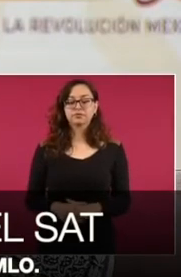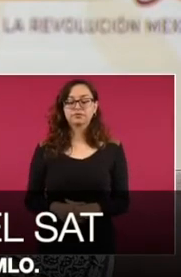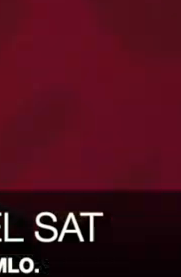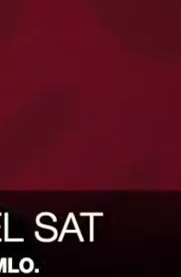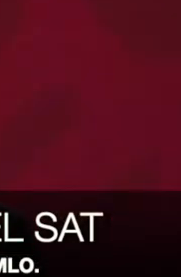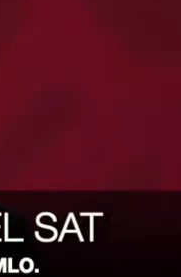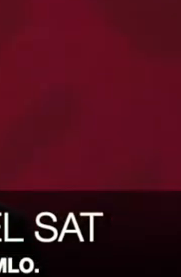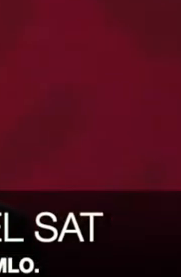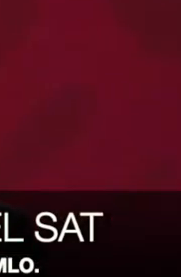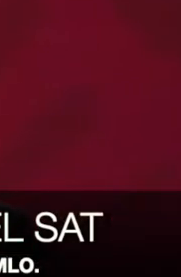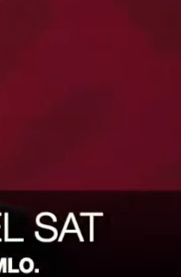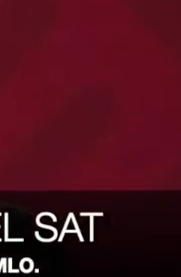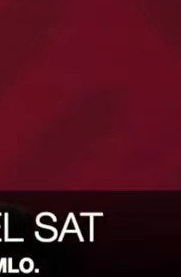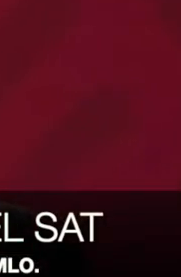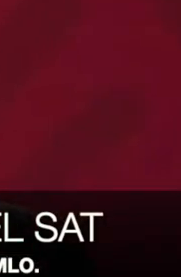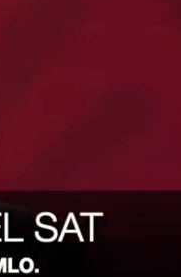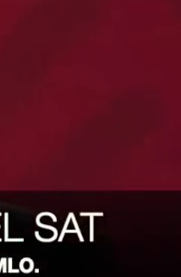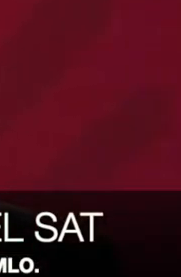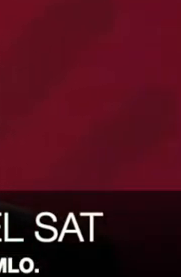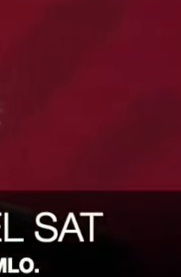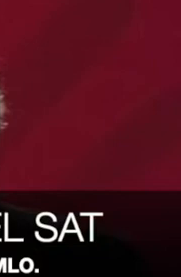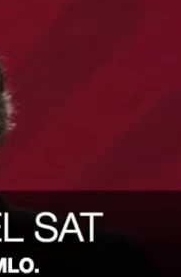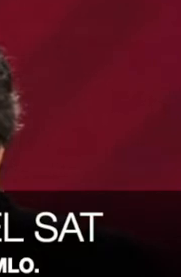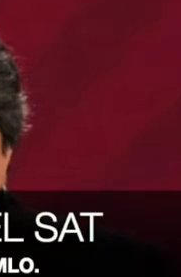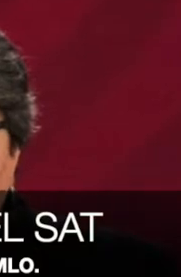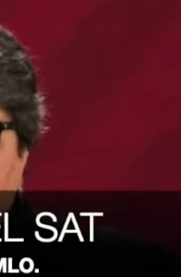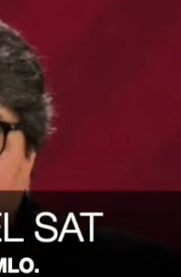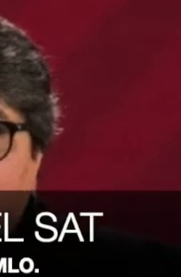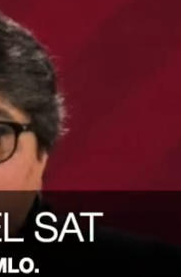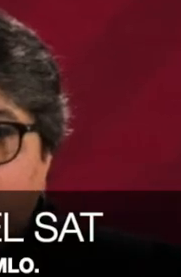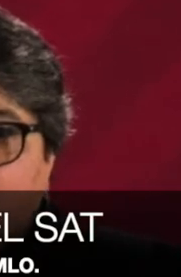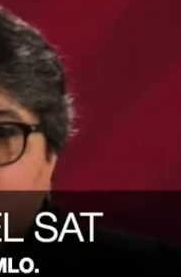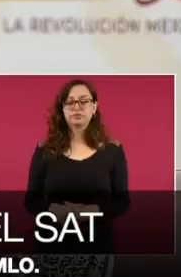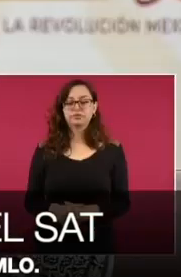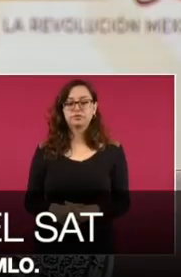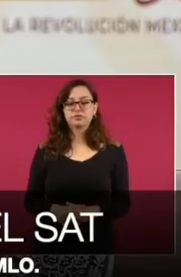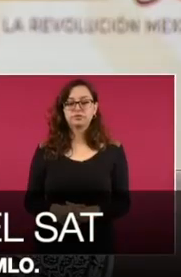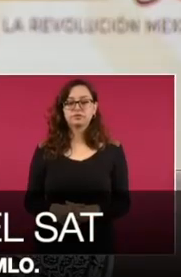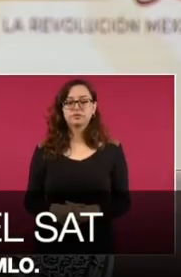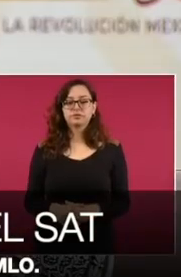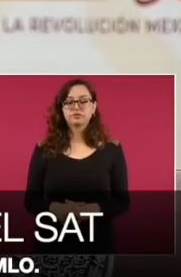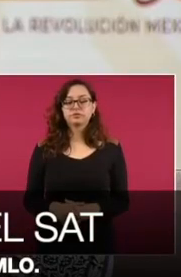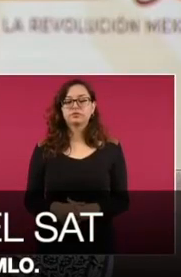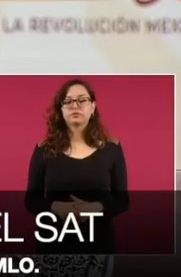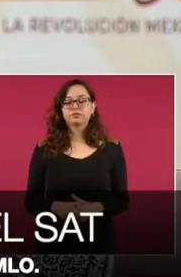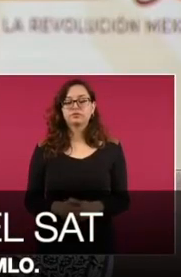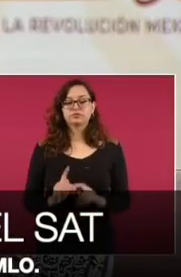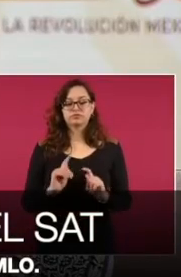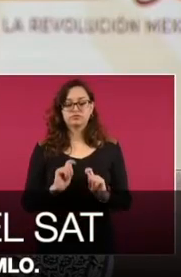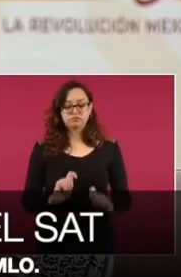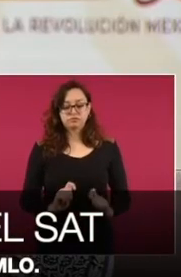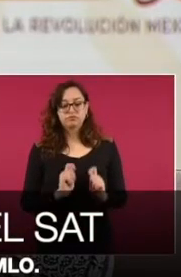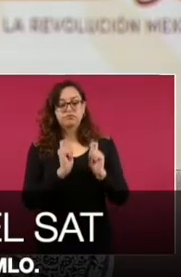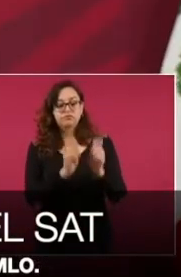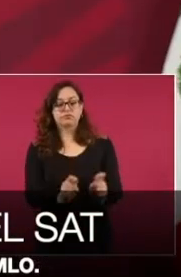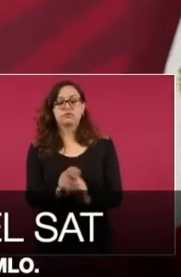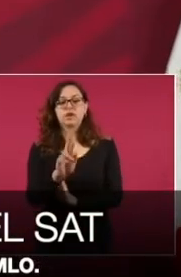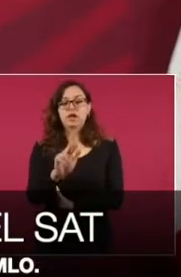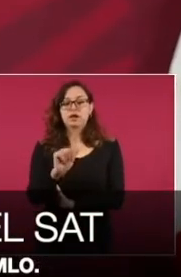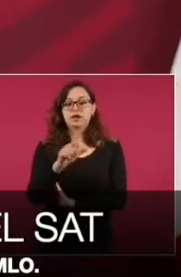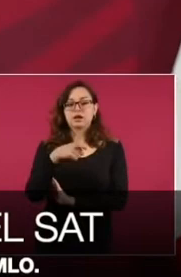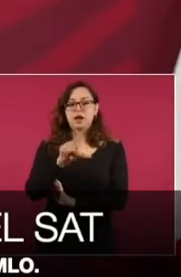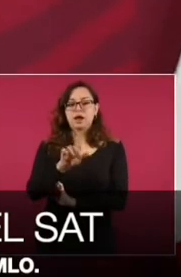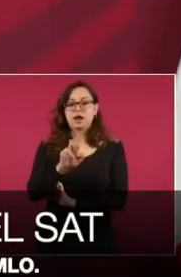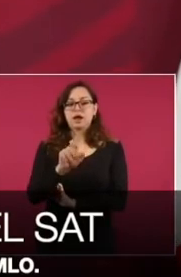de la Secretaría de Economía, Raquel Buenrostro, quien sustituirá a Tatiana Cloutier, quien presentó su